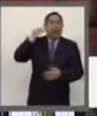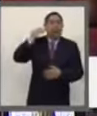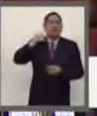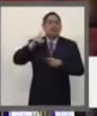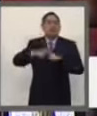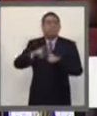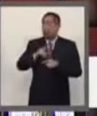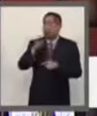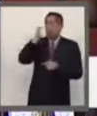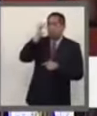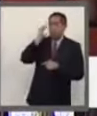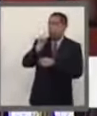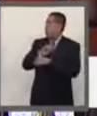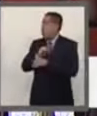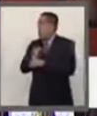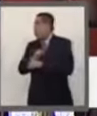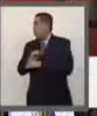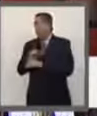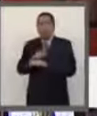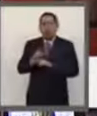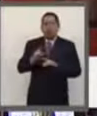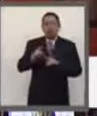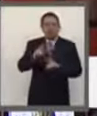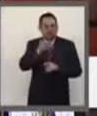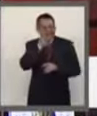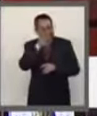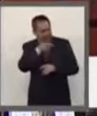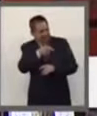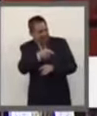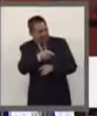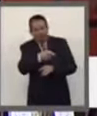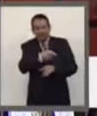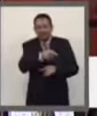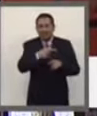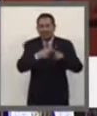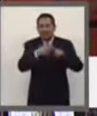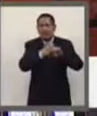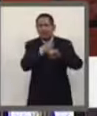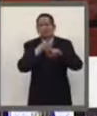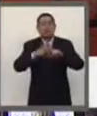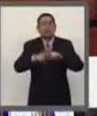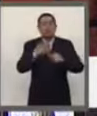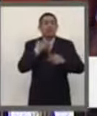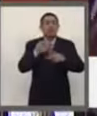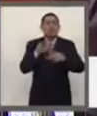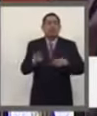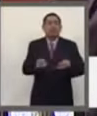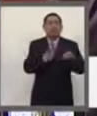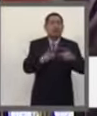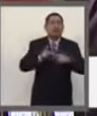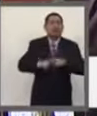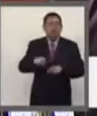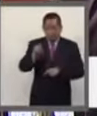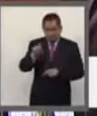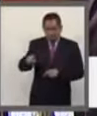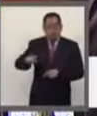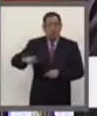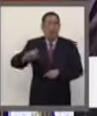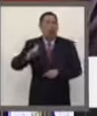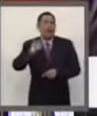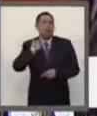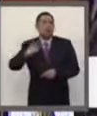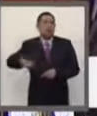frente a los mexicanos de una cotidianidad que se vive en todos los estados, que es el robo de combustible, fueron los pasados